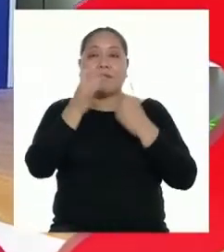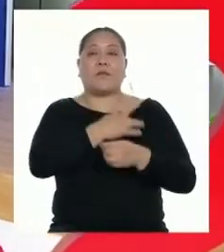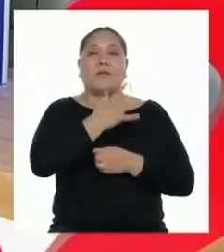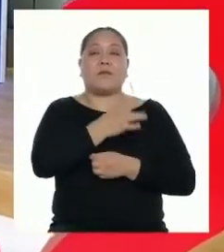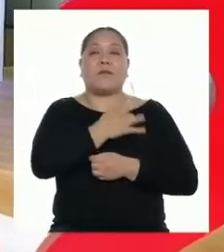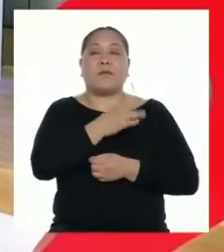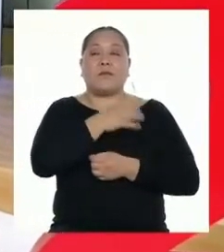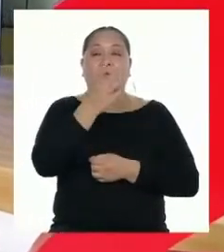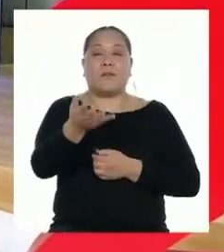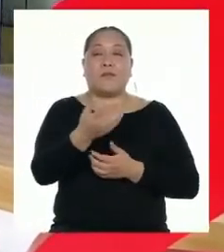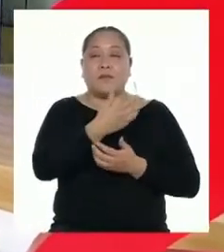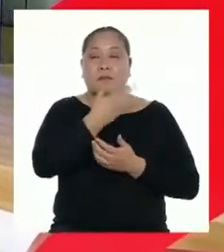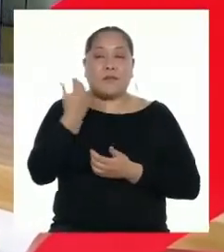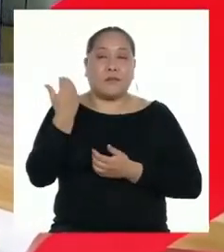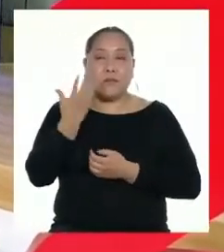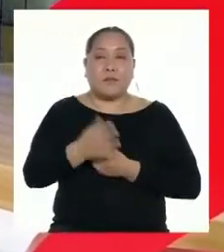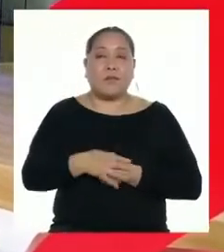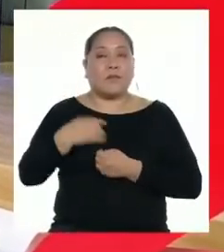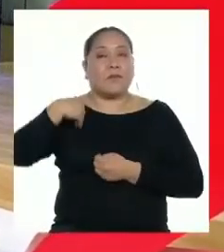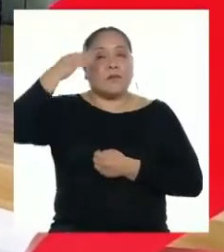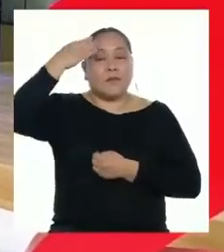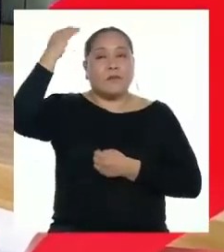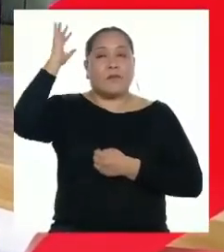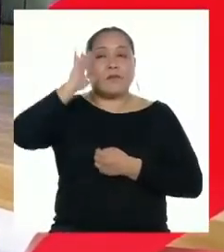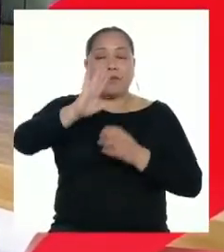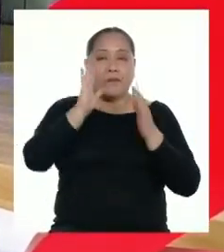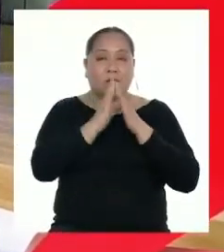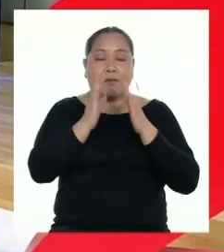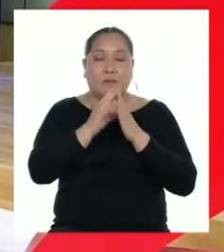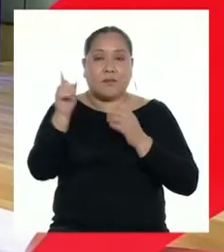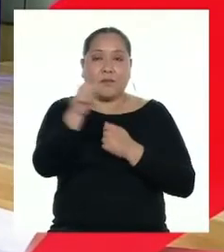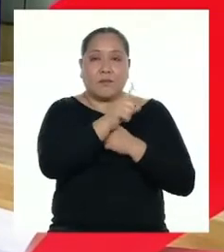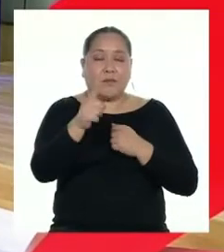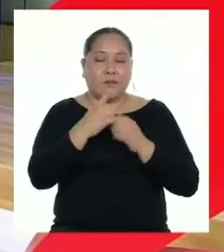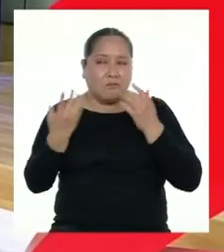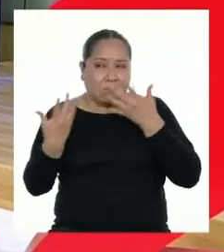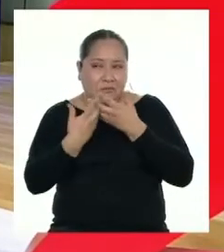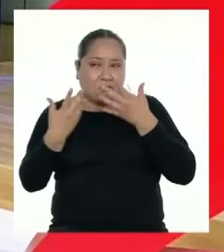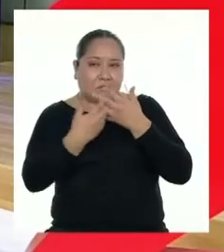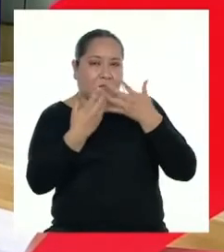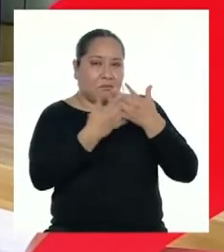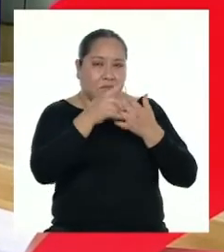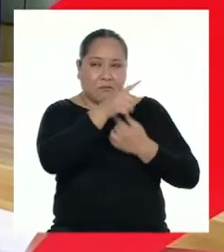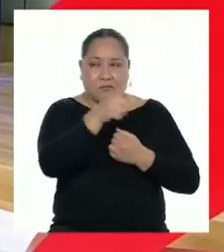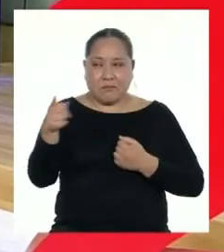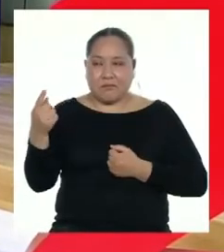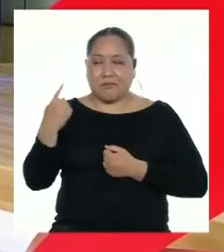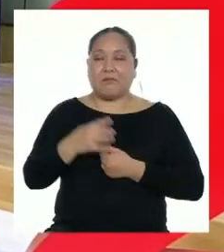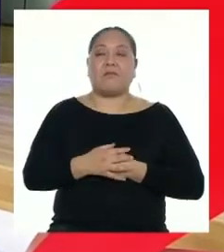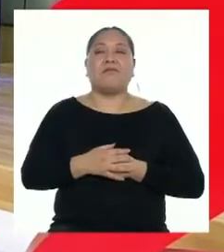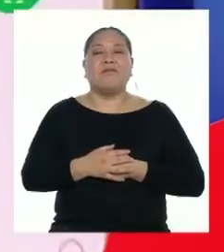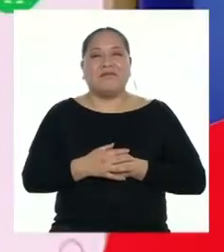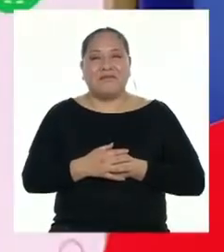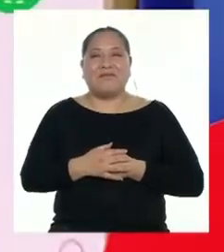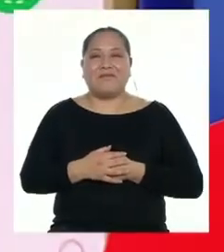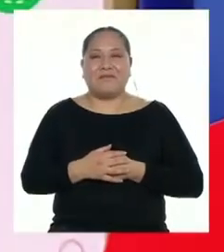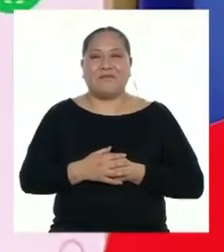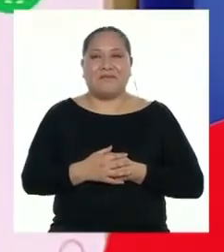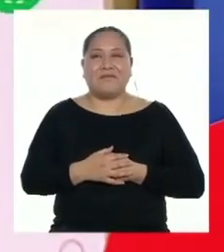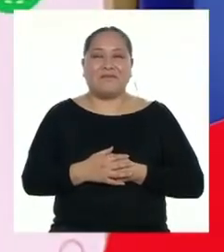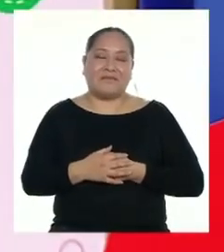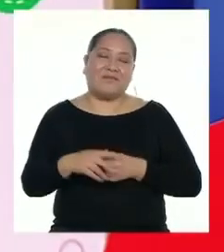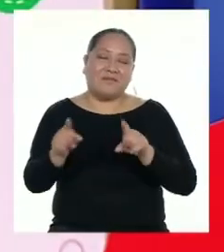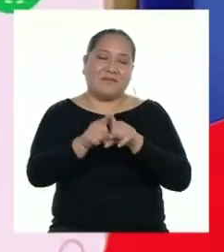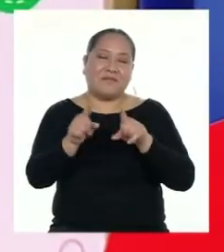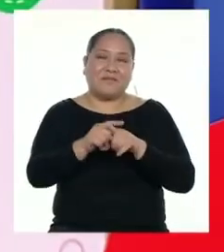que pueden mejorar. Estoy segura de que en sus casas ustedes se sintieron identificadas e identificados con ellos. Y